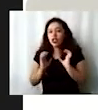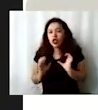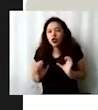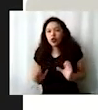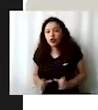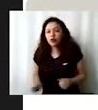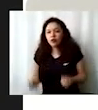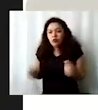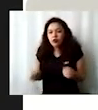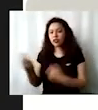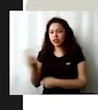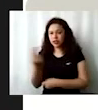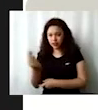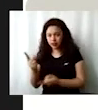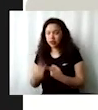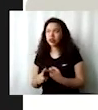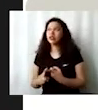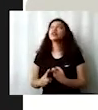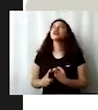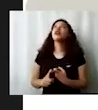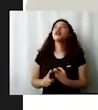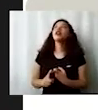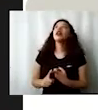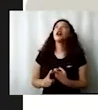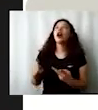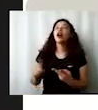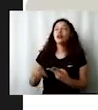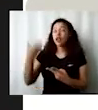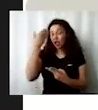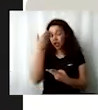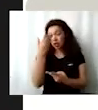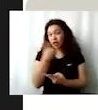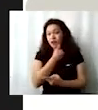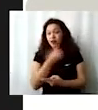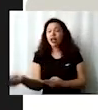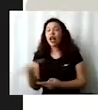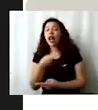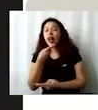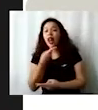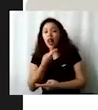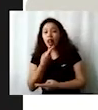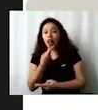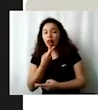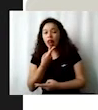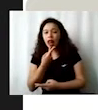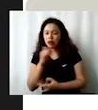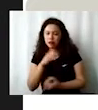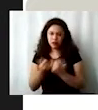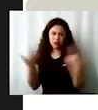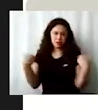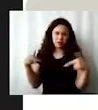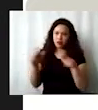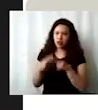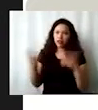¿no? Requiere de una capacidad, por ejemplo, de la expresión verbal, como nosotros los docentes, ¿no? Que requerimos de